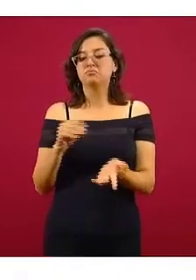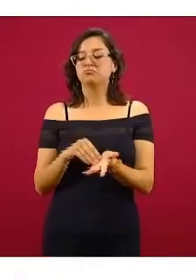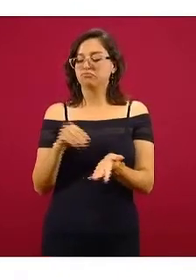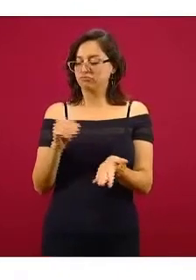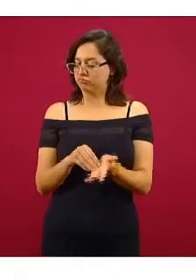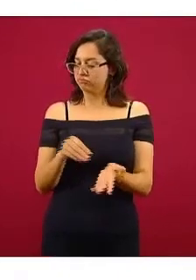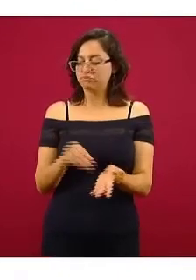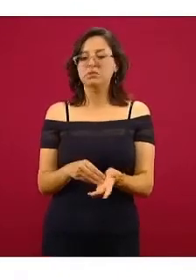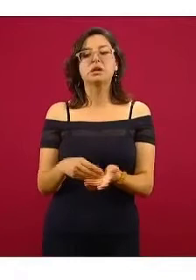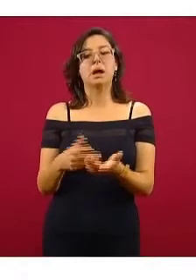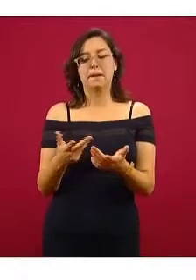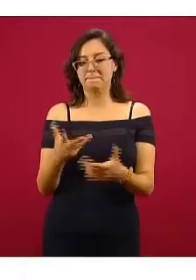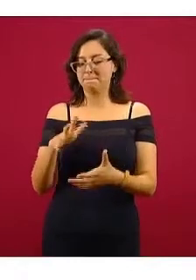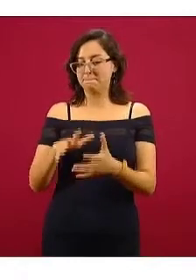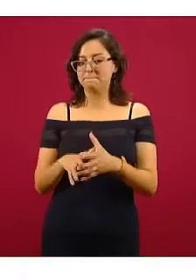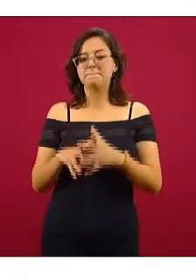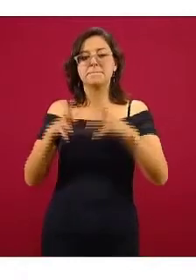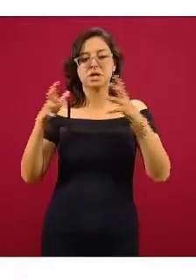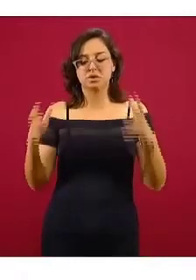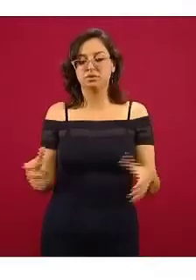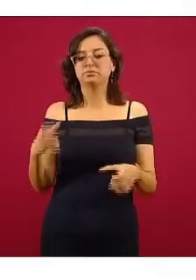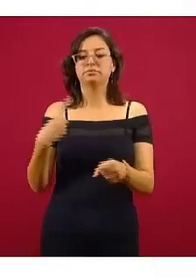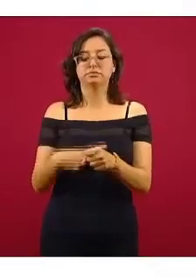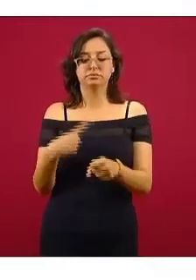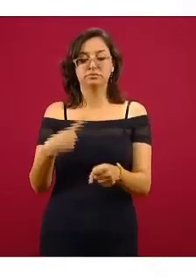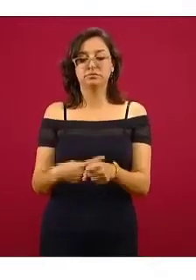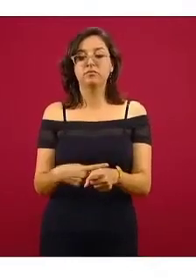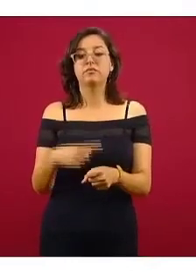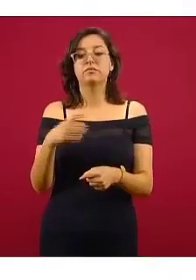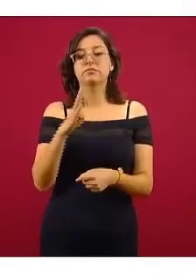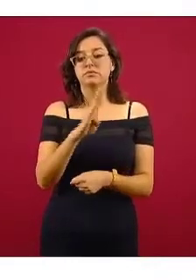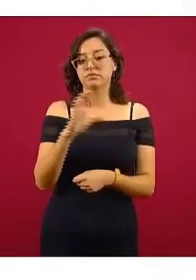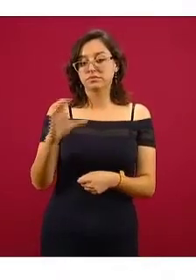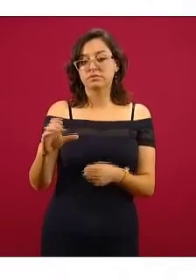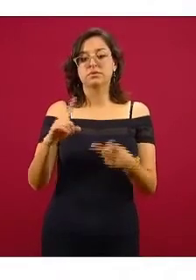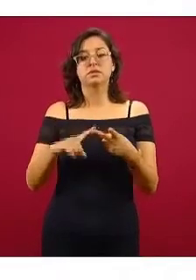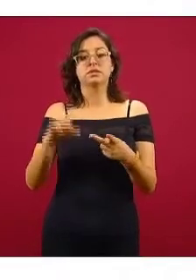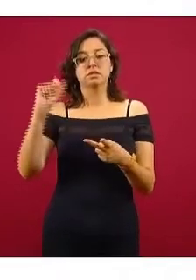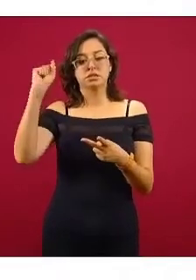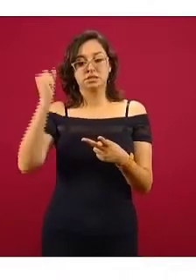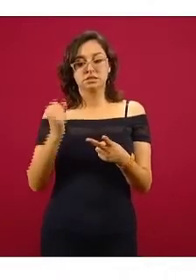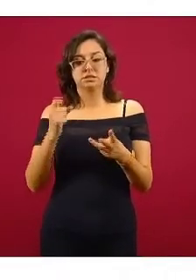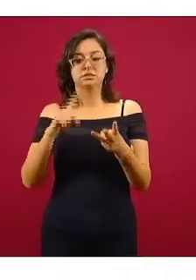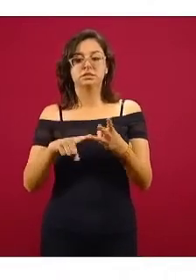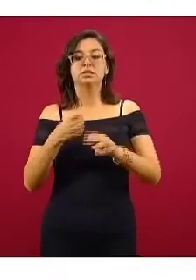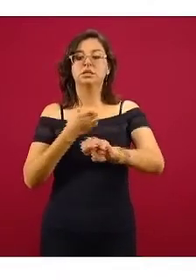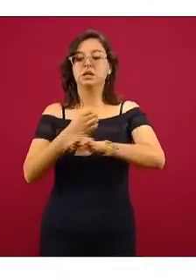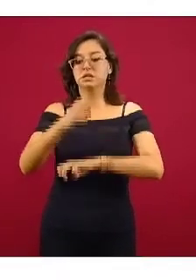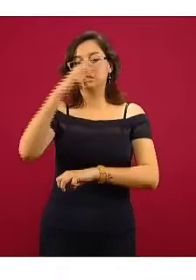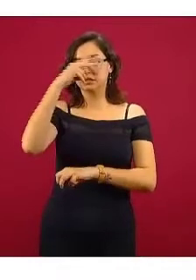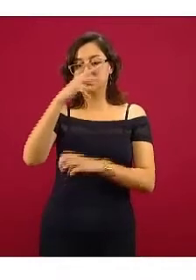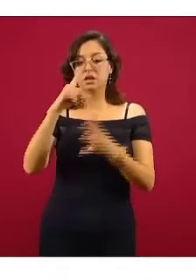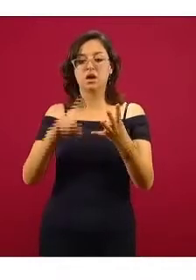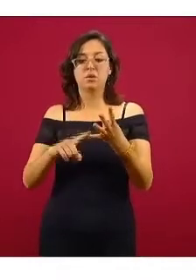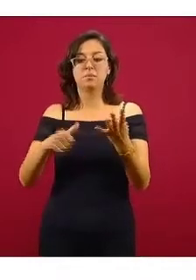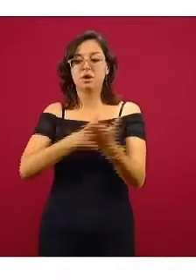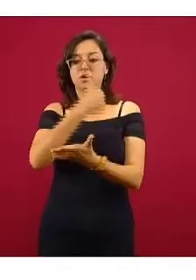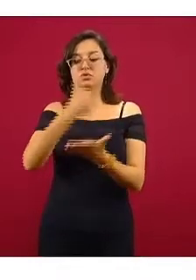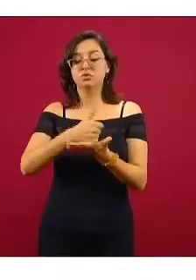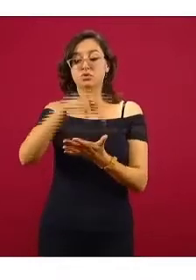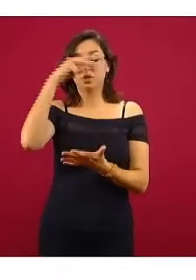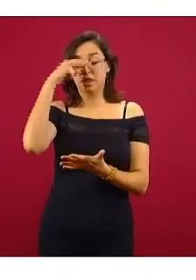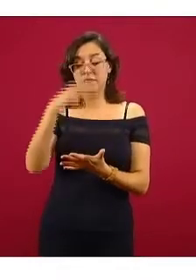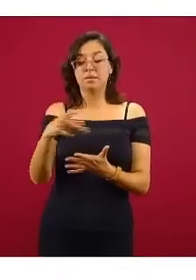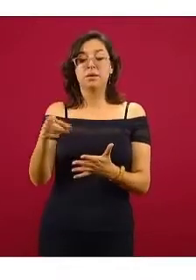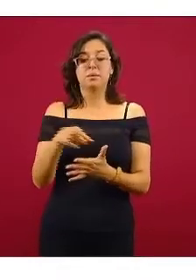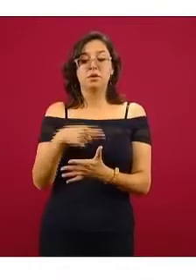continúan también con esta tendencia, dado que Baja California, Sinaloa, Estado de México, Ciudad de México, en